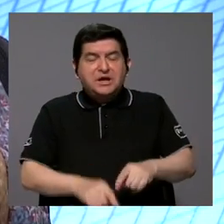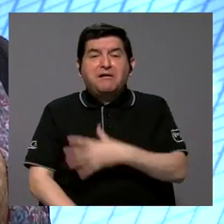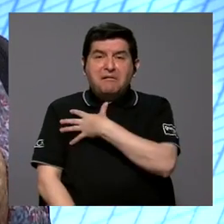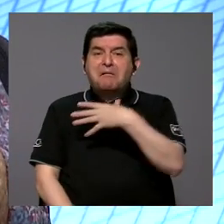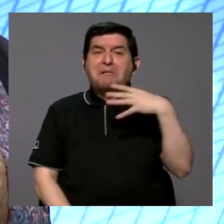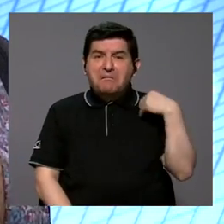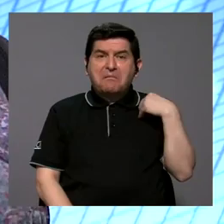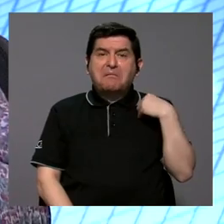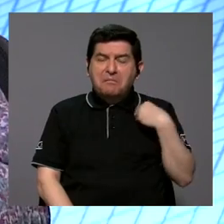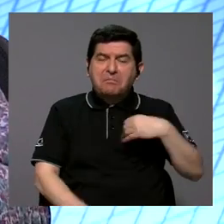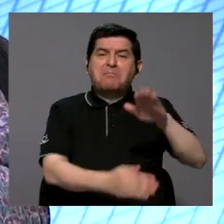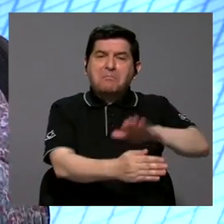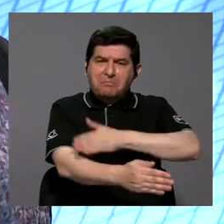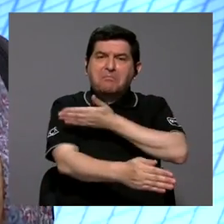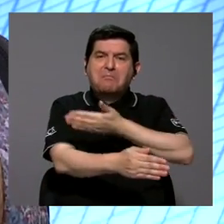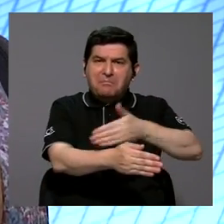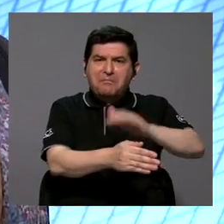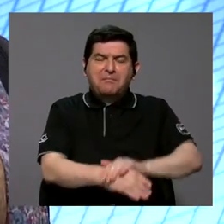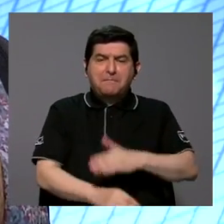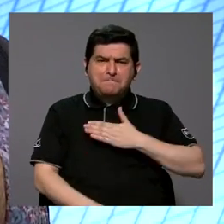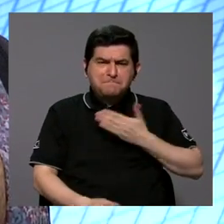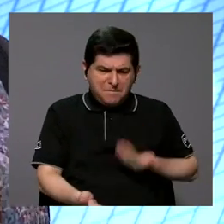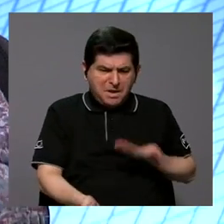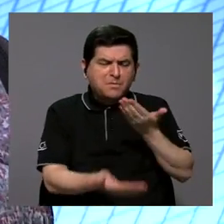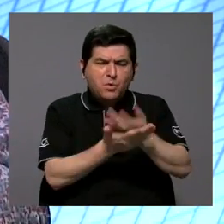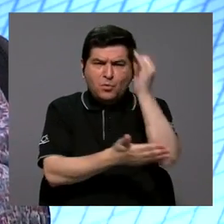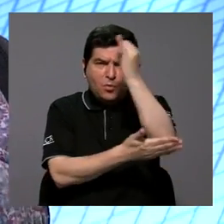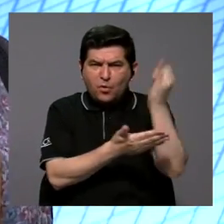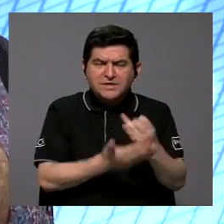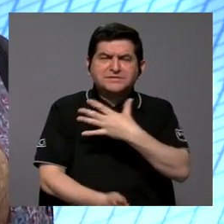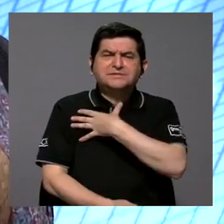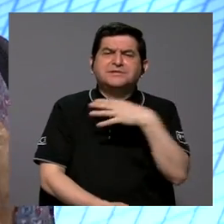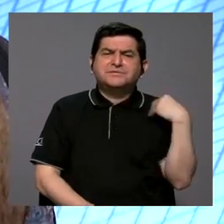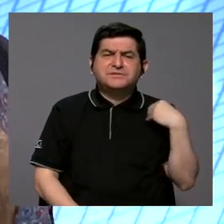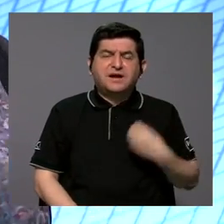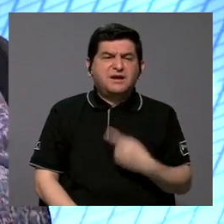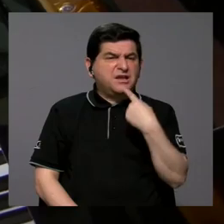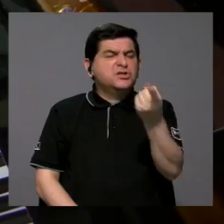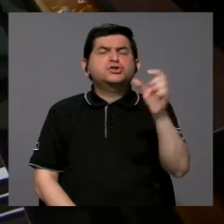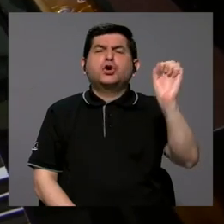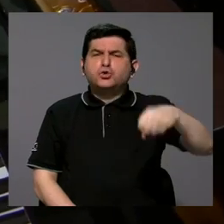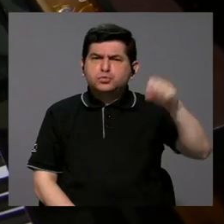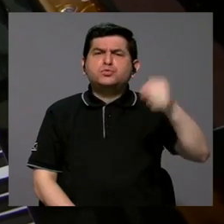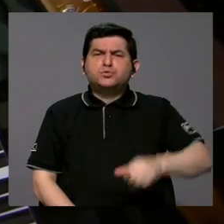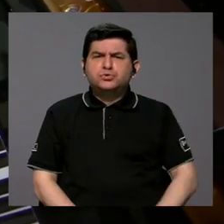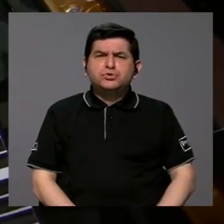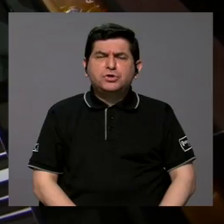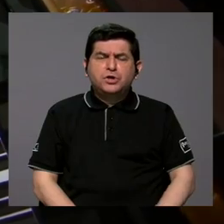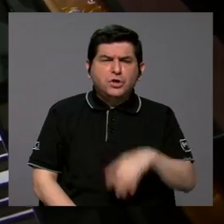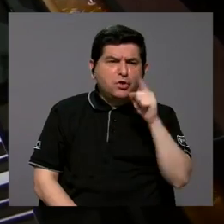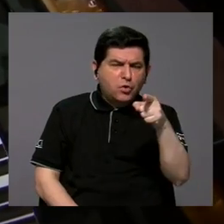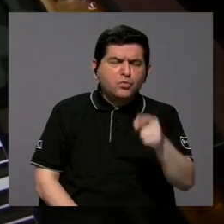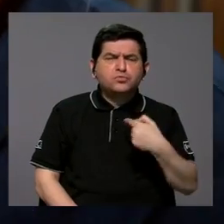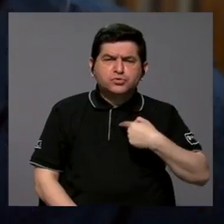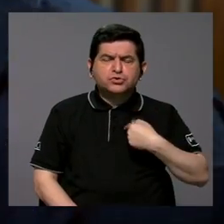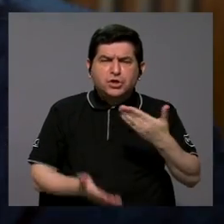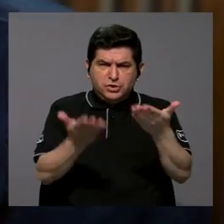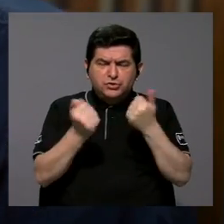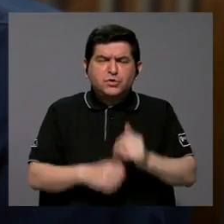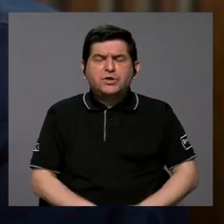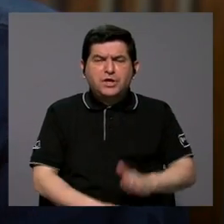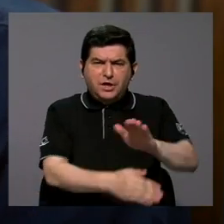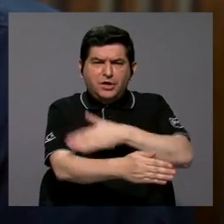la música, les gustó la propuesta artística, que decidían, claro que sí, Luis, quiero tocar con vos, quiero desarrollar